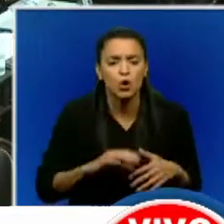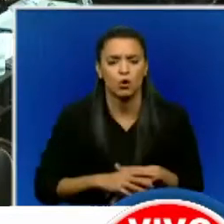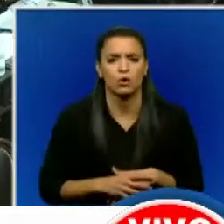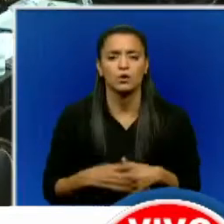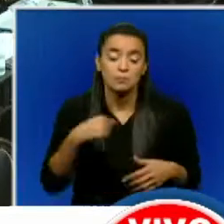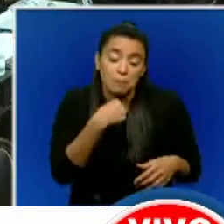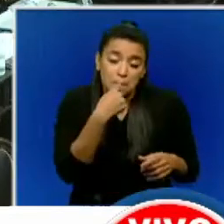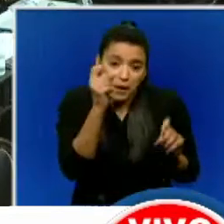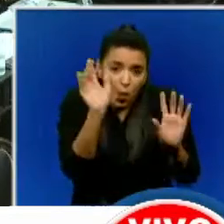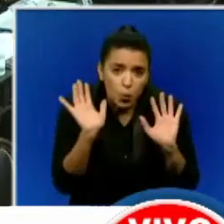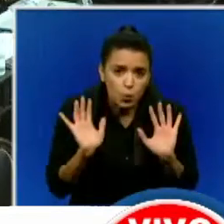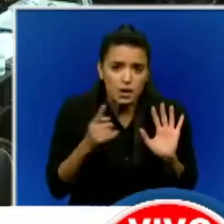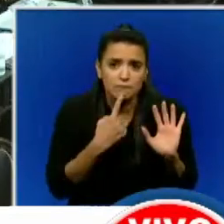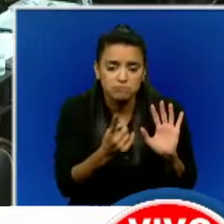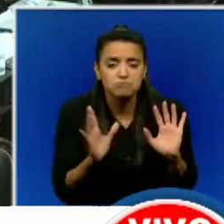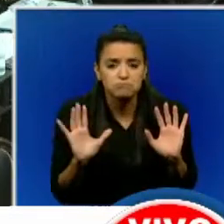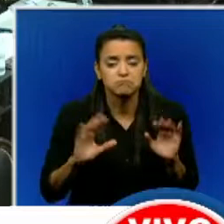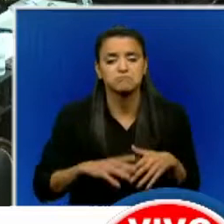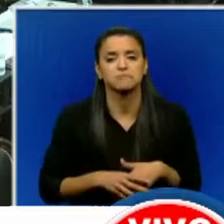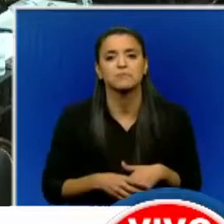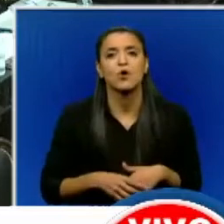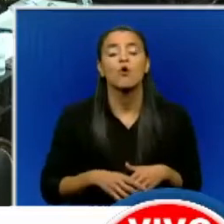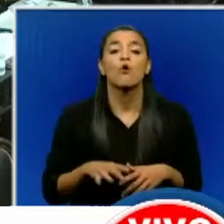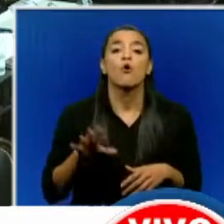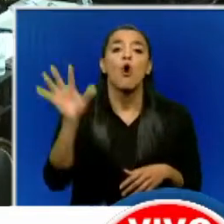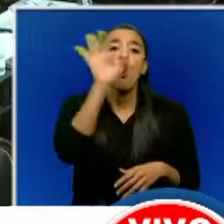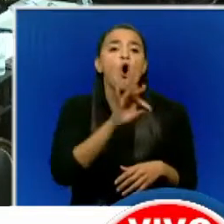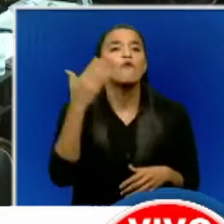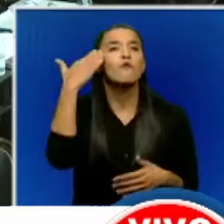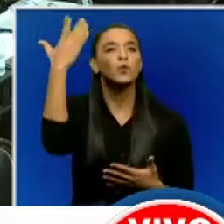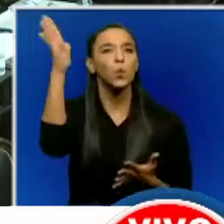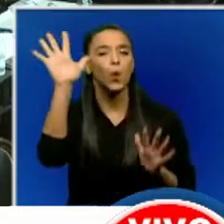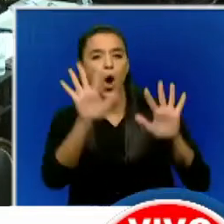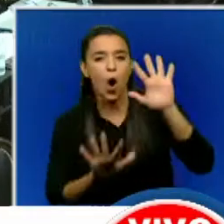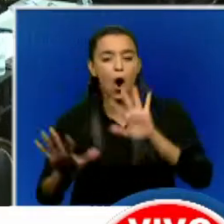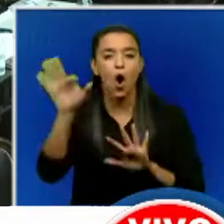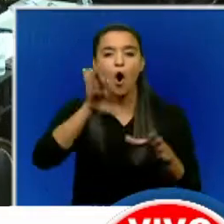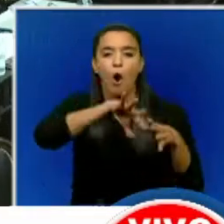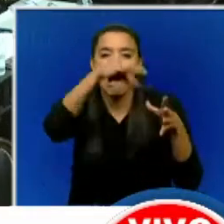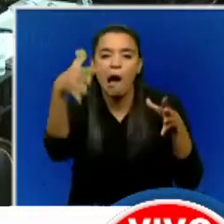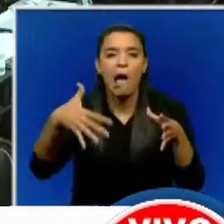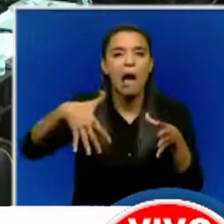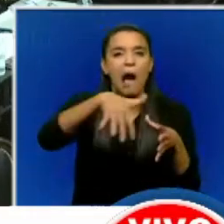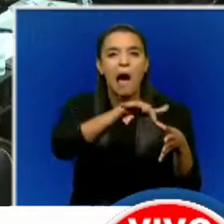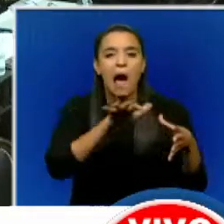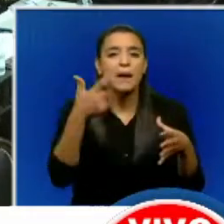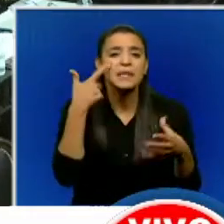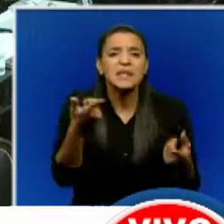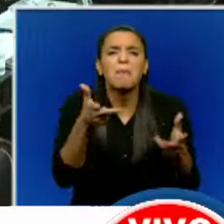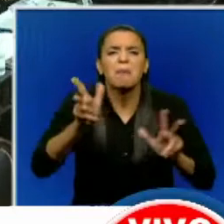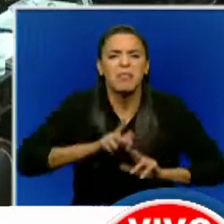le hago una pregunta, o hacemos futurismo o tenemos la bola de cristal, ¿quién me